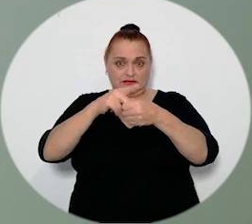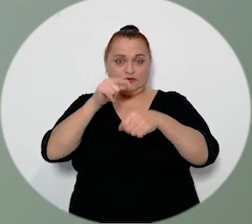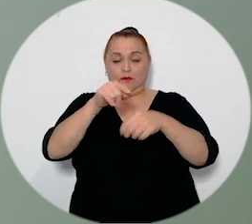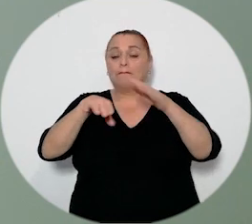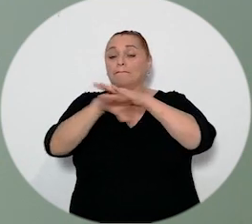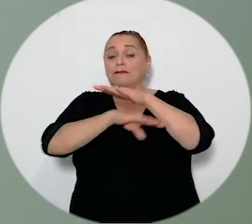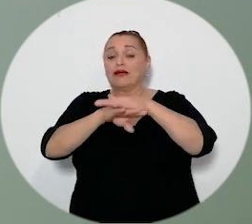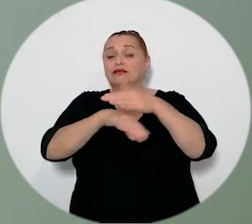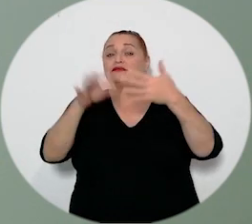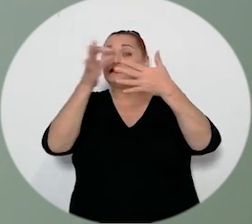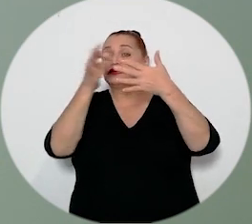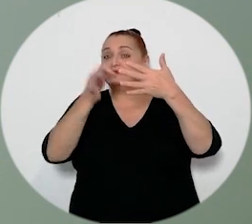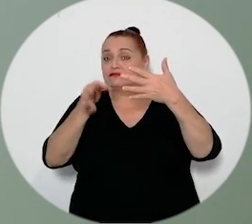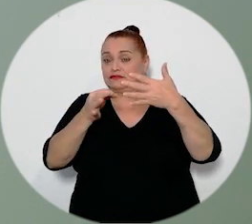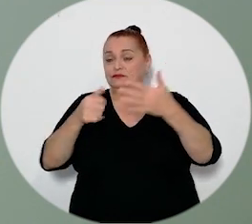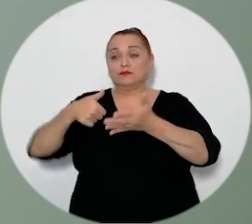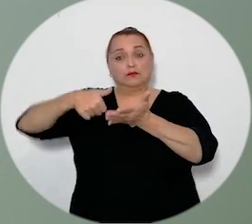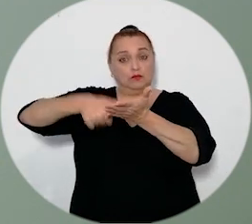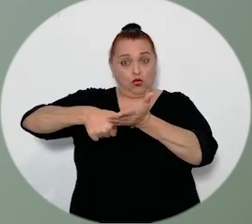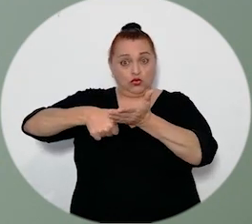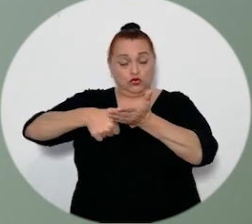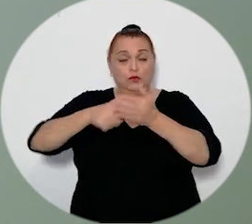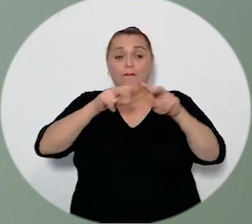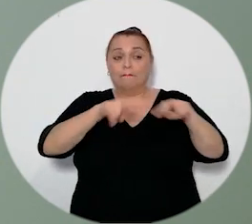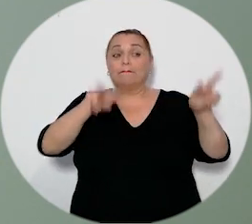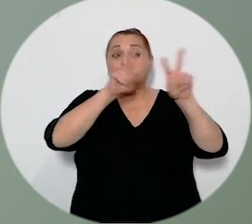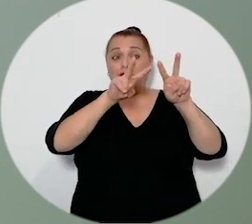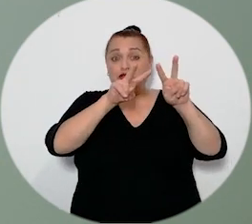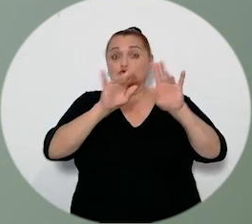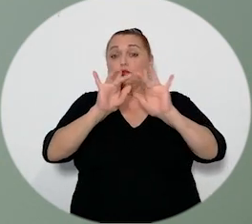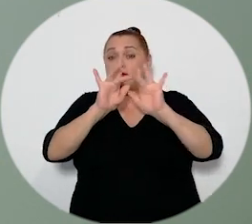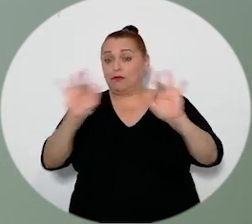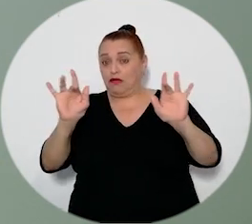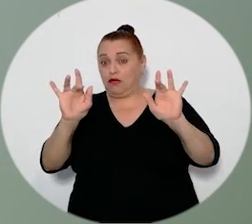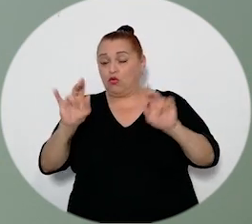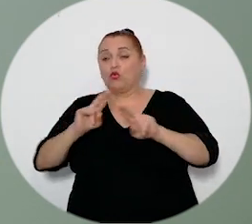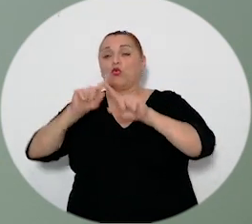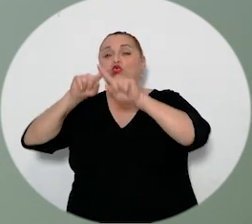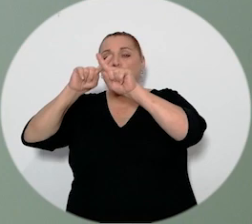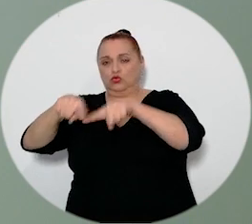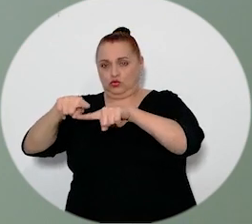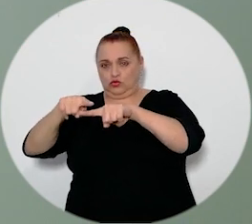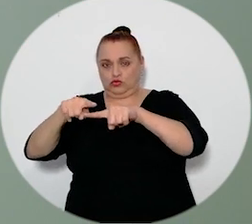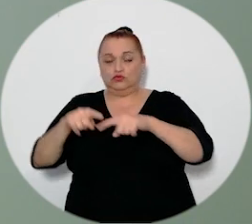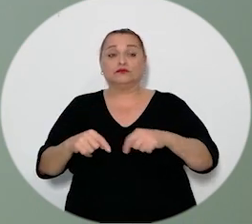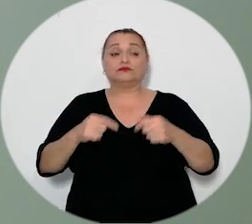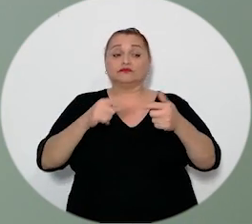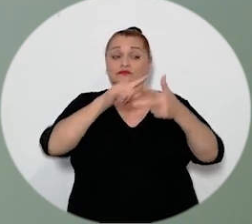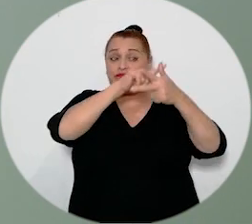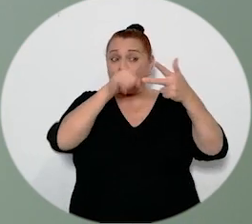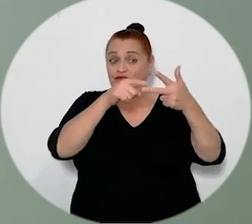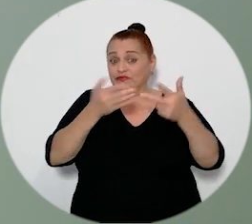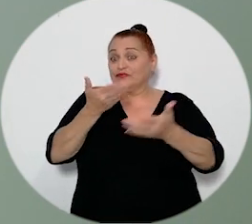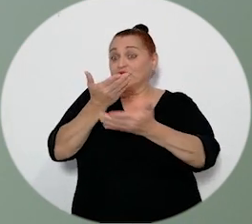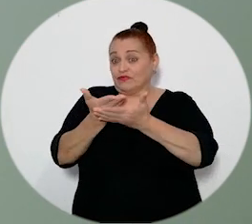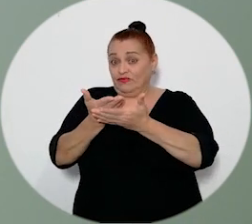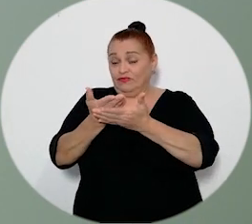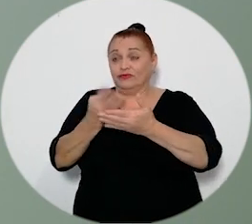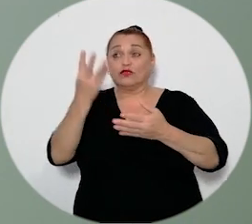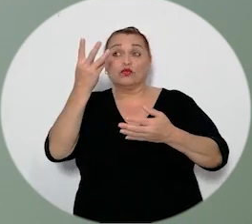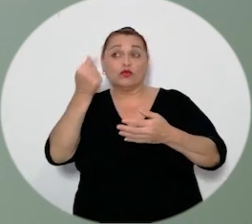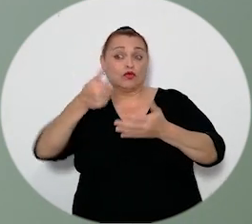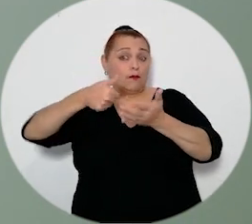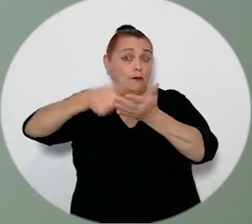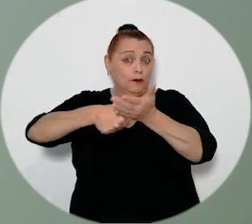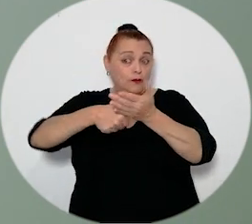esto sobre la base de la clasificación de los sufragios en votos válidos, en blanco o nulos. Planteado en esos términos, el escrutinio